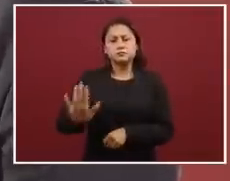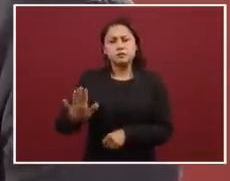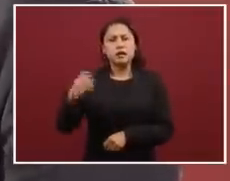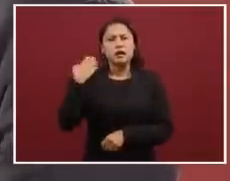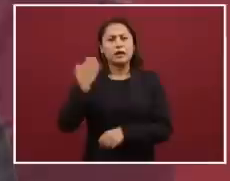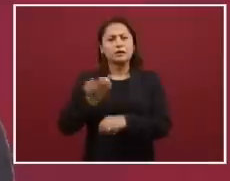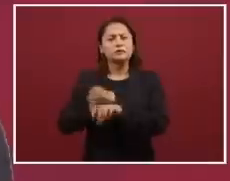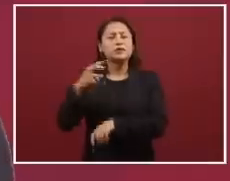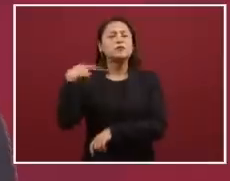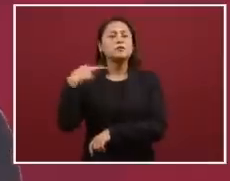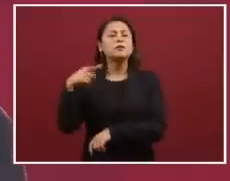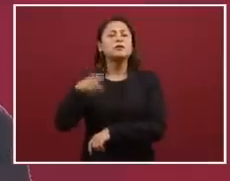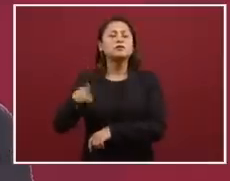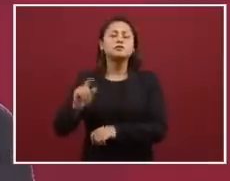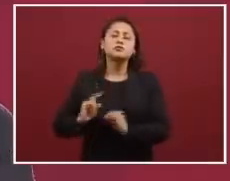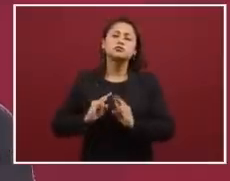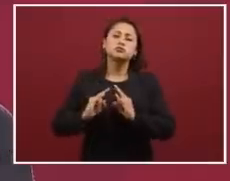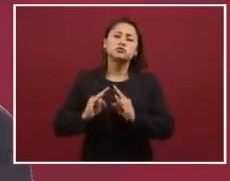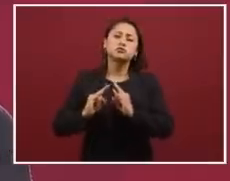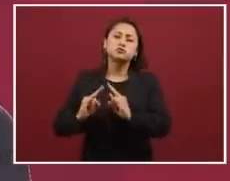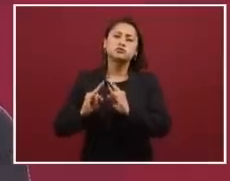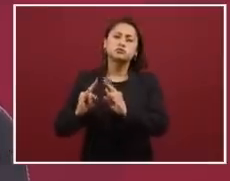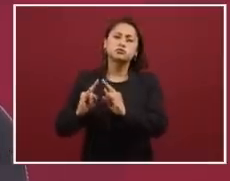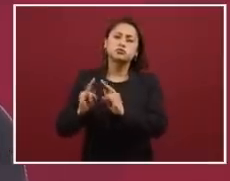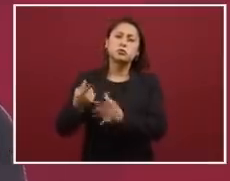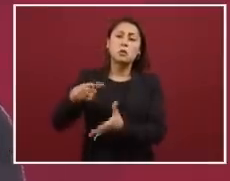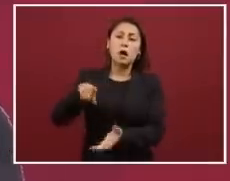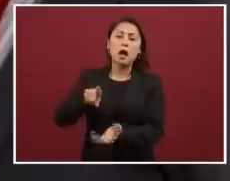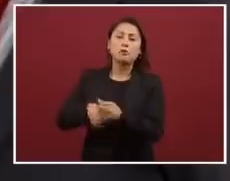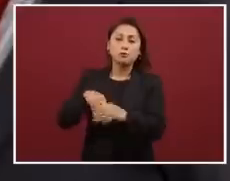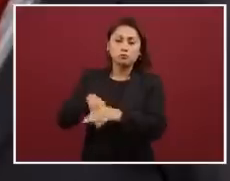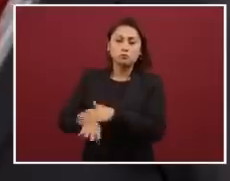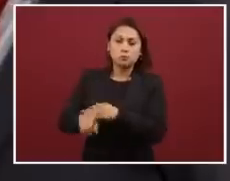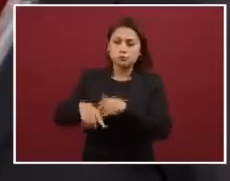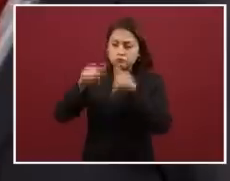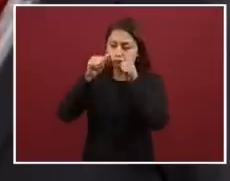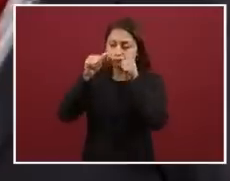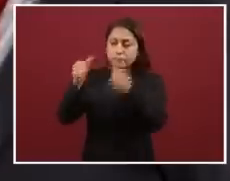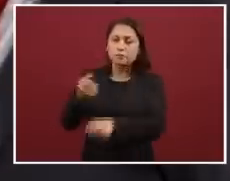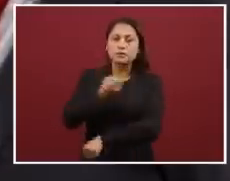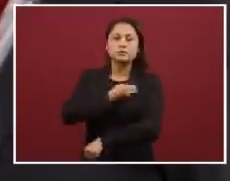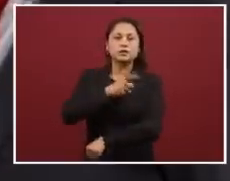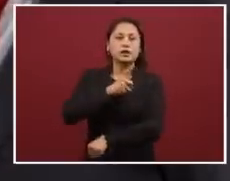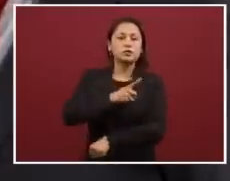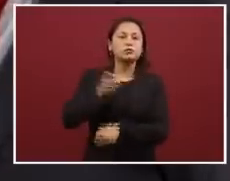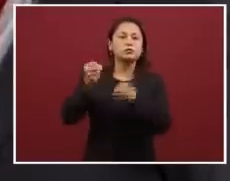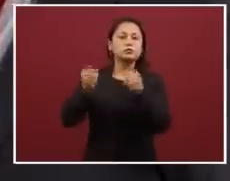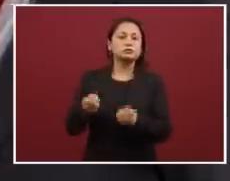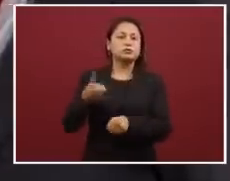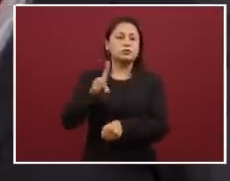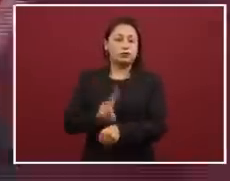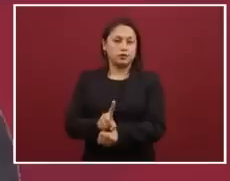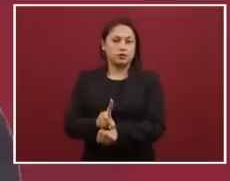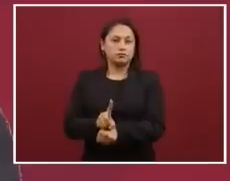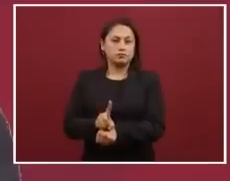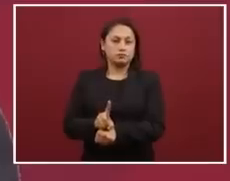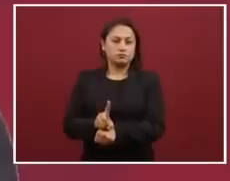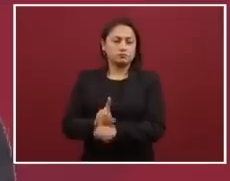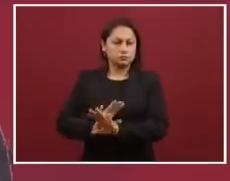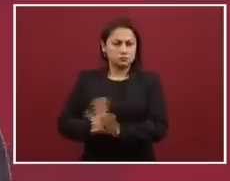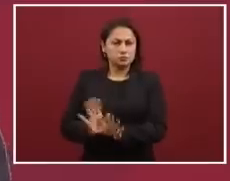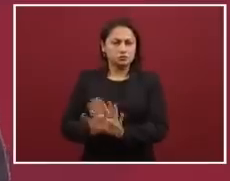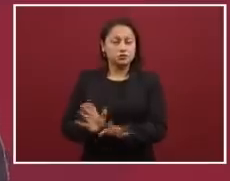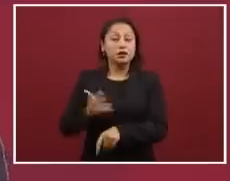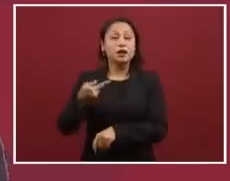cuidado temas de derechos humanos, de salud y de seguridad. Pero es una dificultad enorme